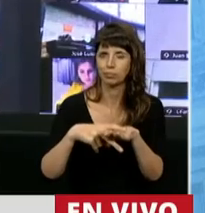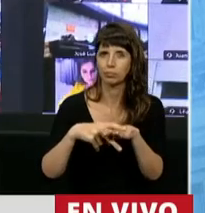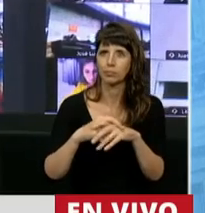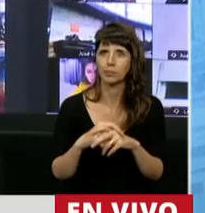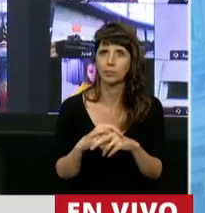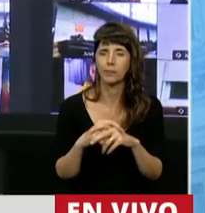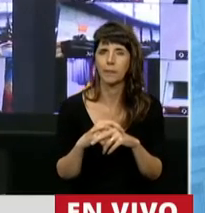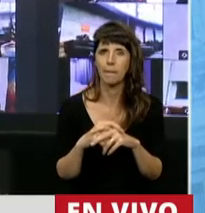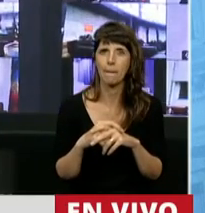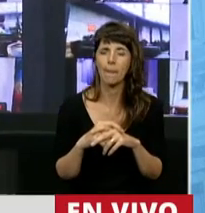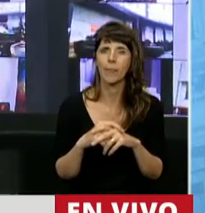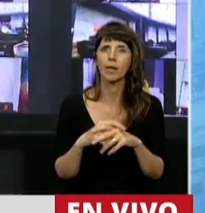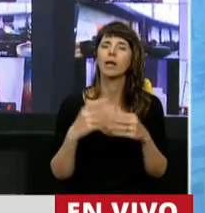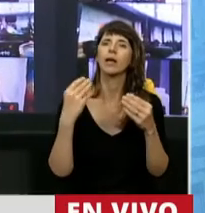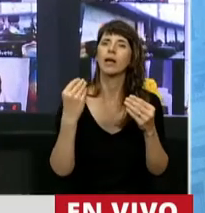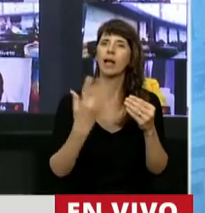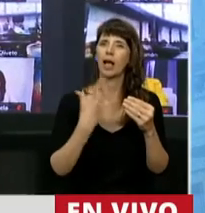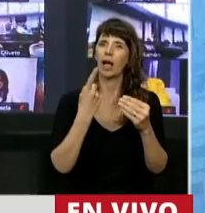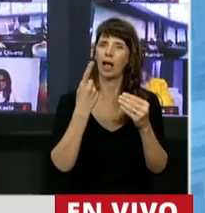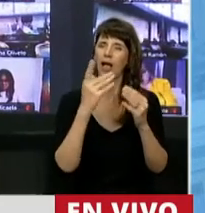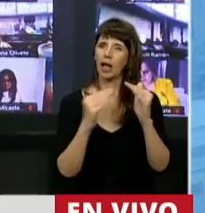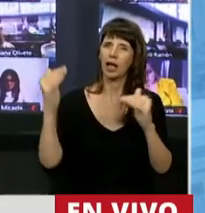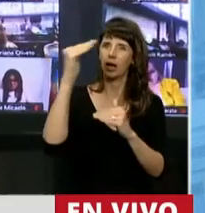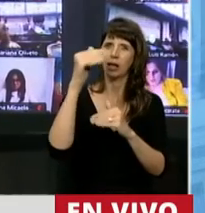la Superintendencia de Servicios de Salud